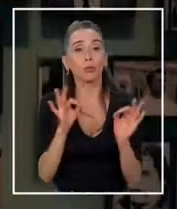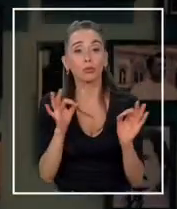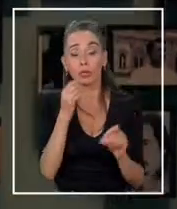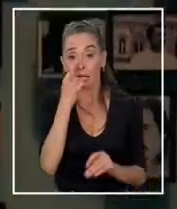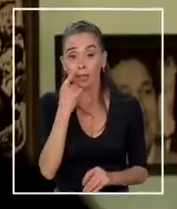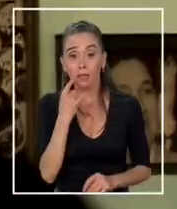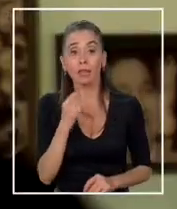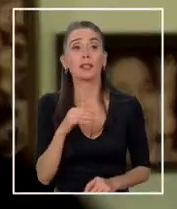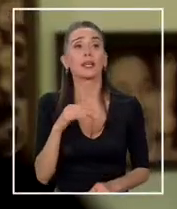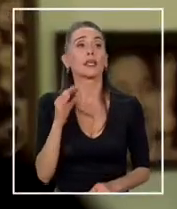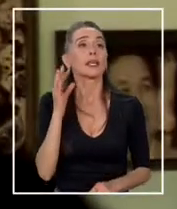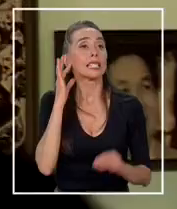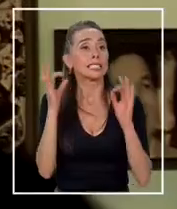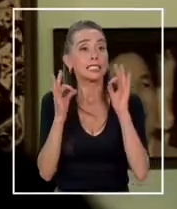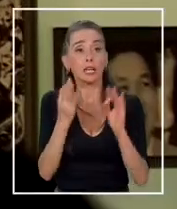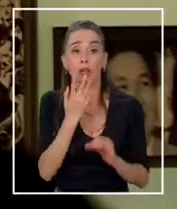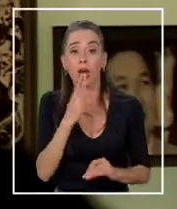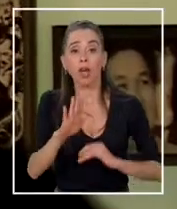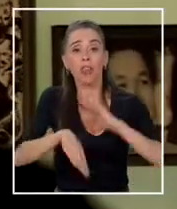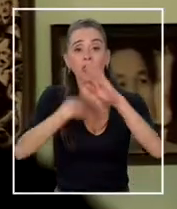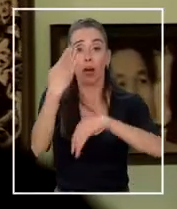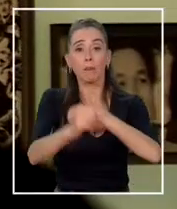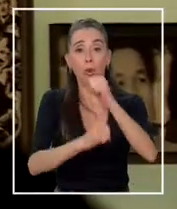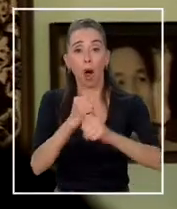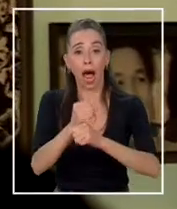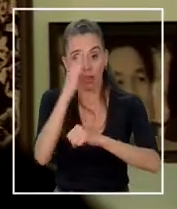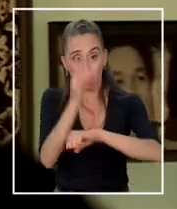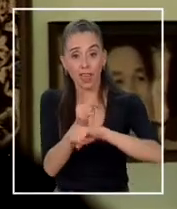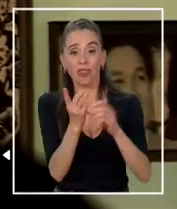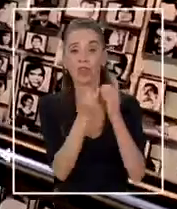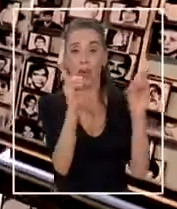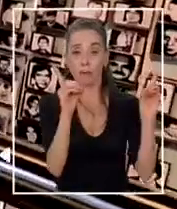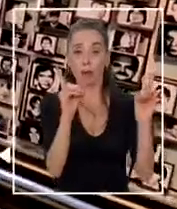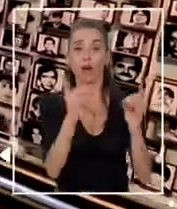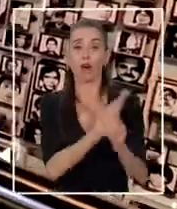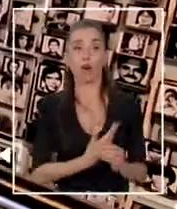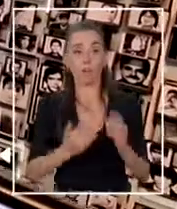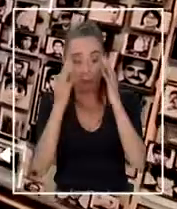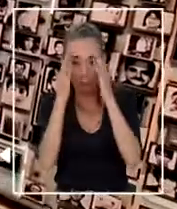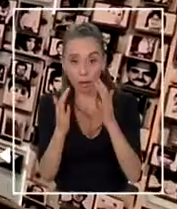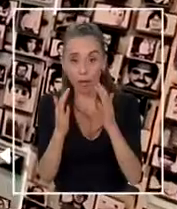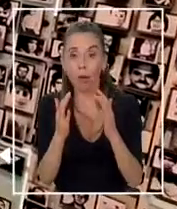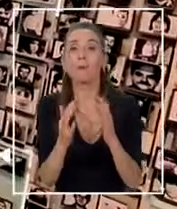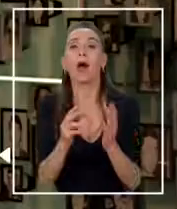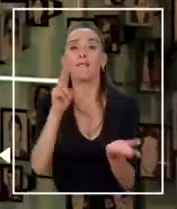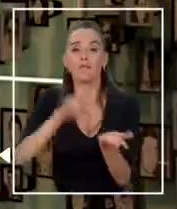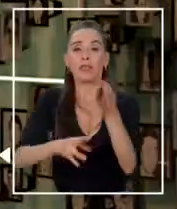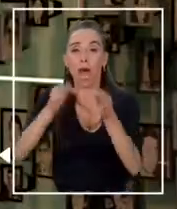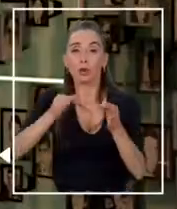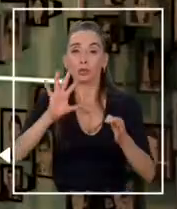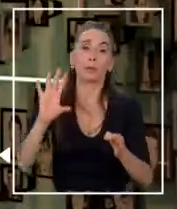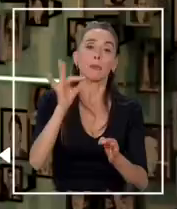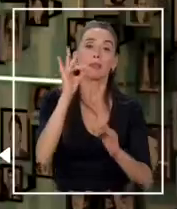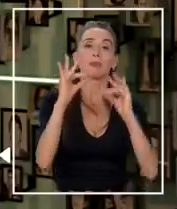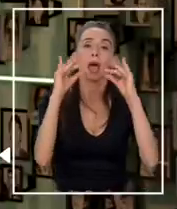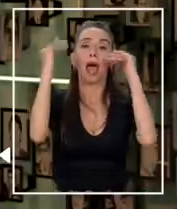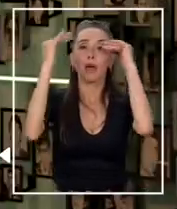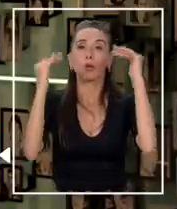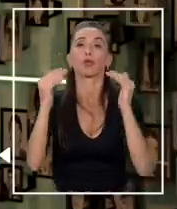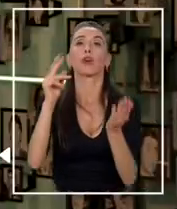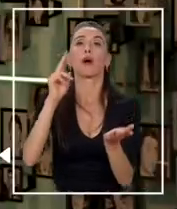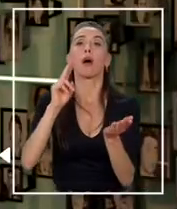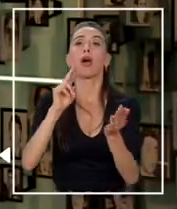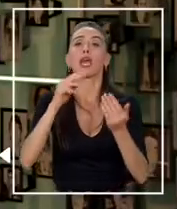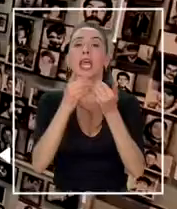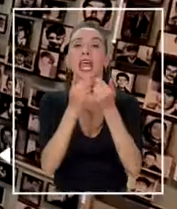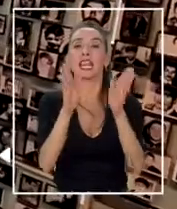Pues post-dictadura, los gobiernos nos preocupamos de la verdad, la justicia, los adultos, en la libertad de los presos políticos, la